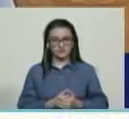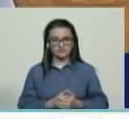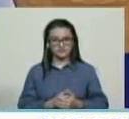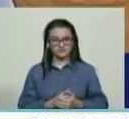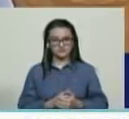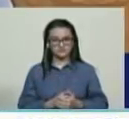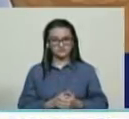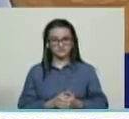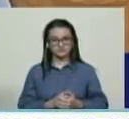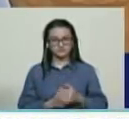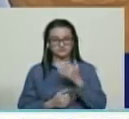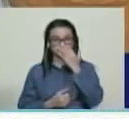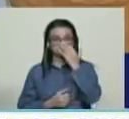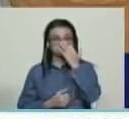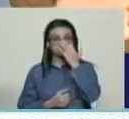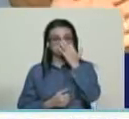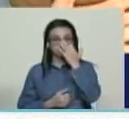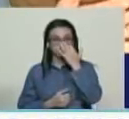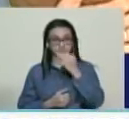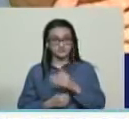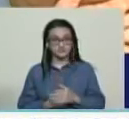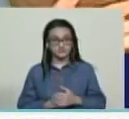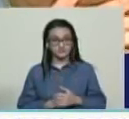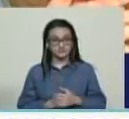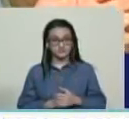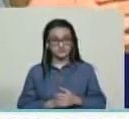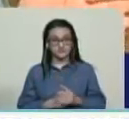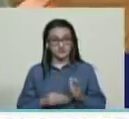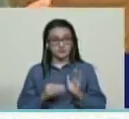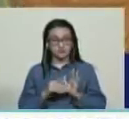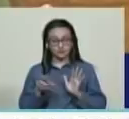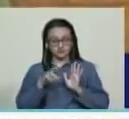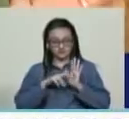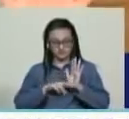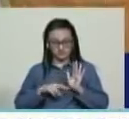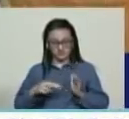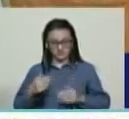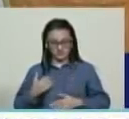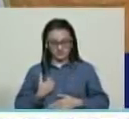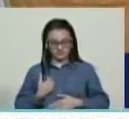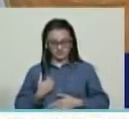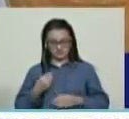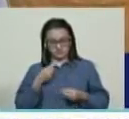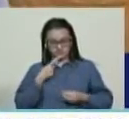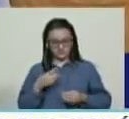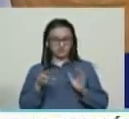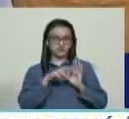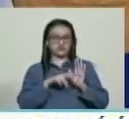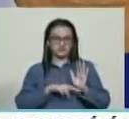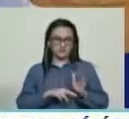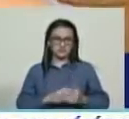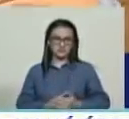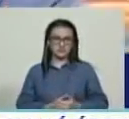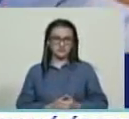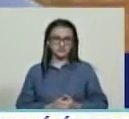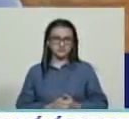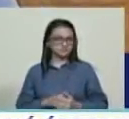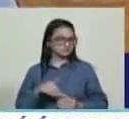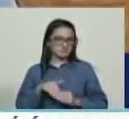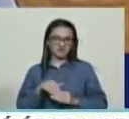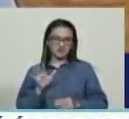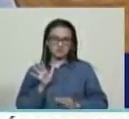impuso el reglamento. No fue cosa mía. Solo yo apliqué el reglamento. No hubo elecciones y